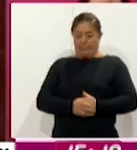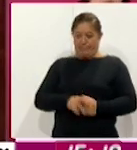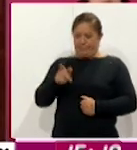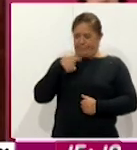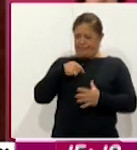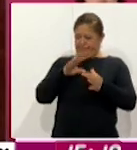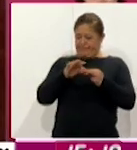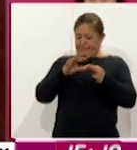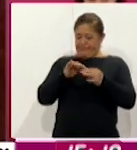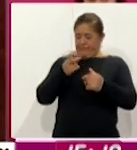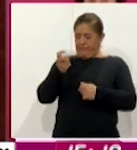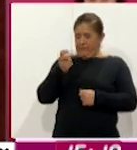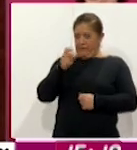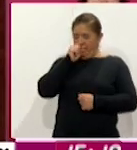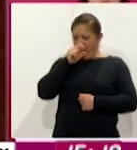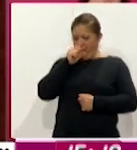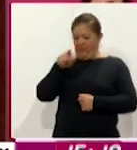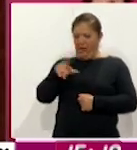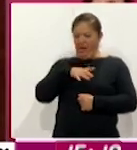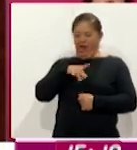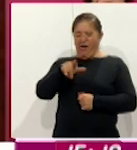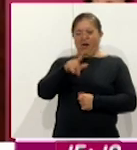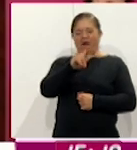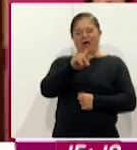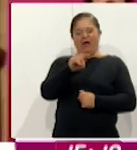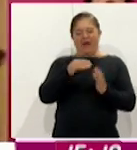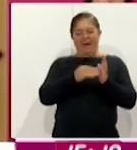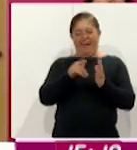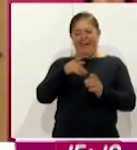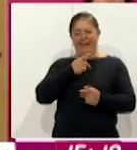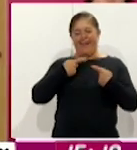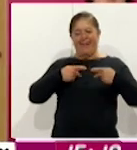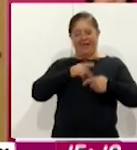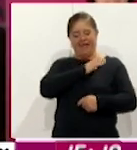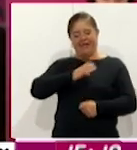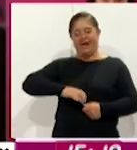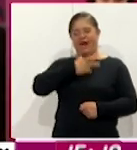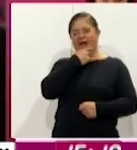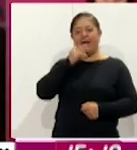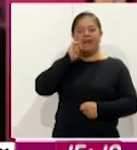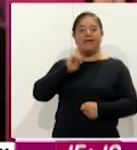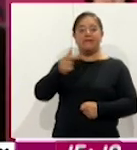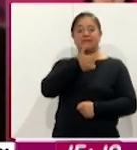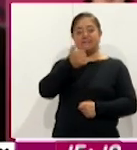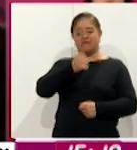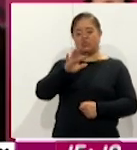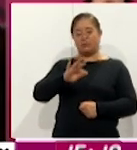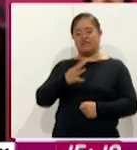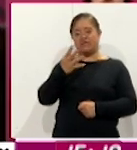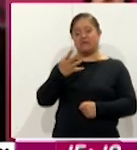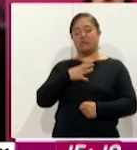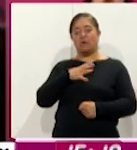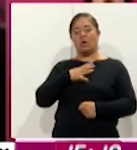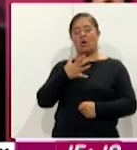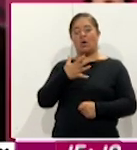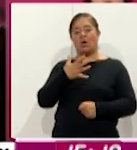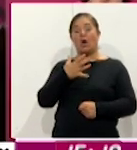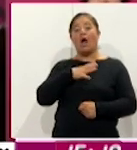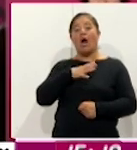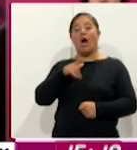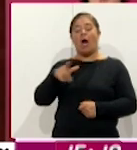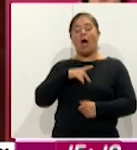ese mismo periodo, de un total de 70.000 candidatas y candidatos, 645 solicitaron protección. De estas